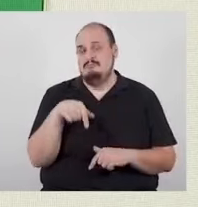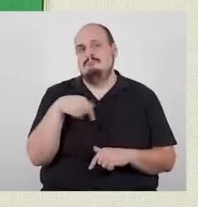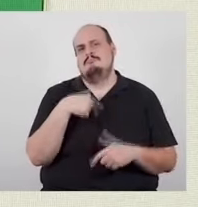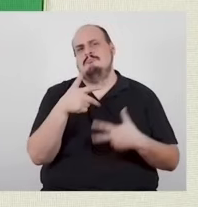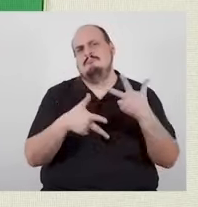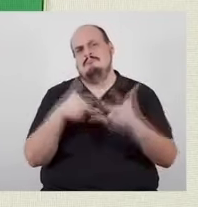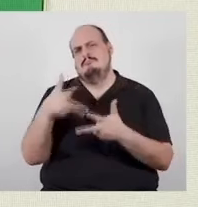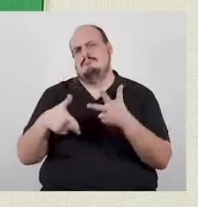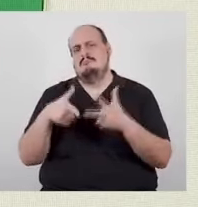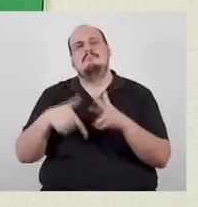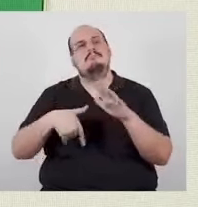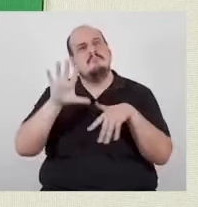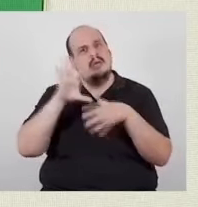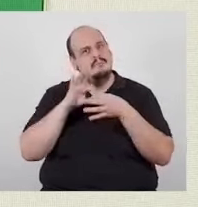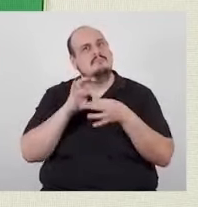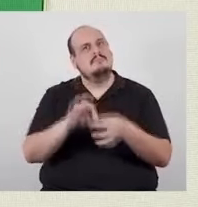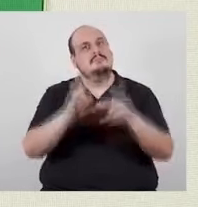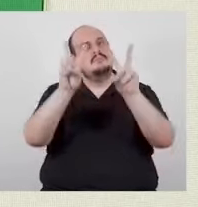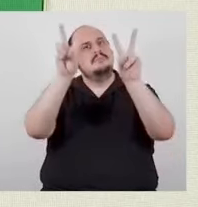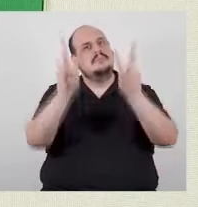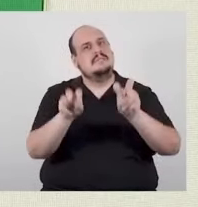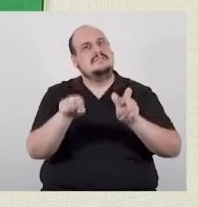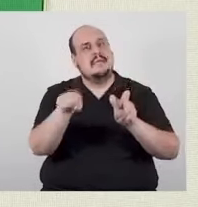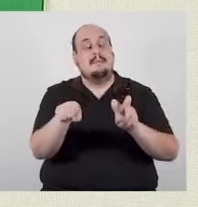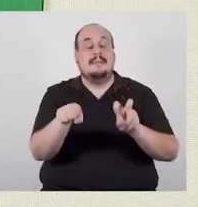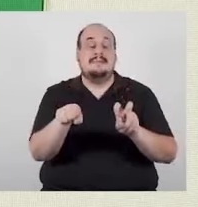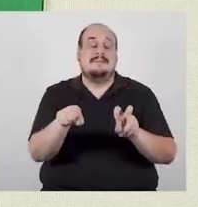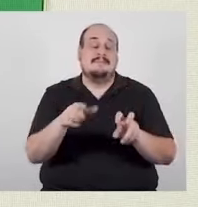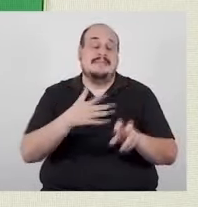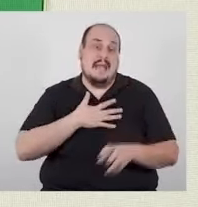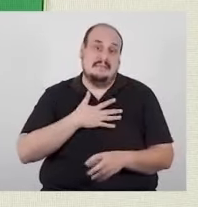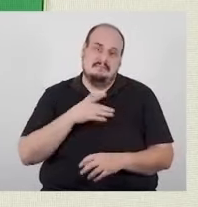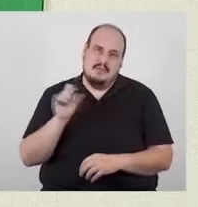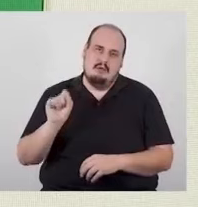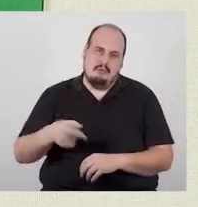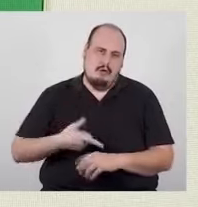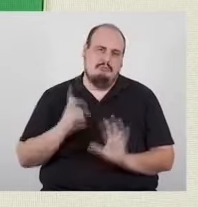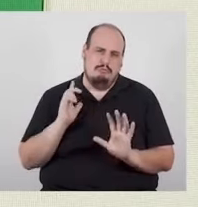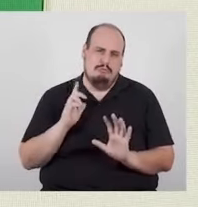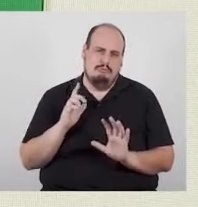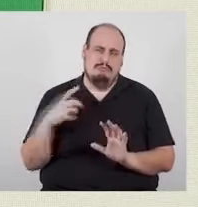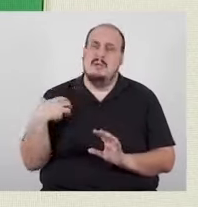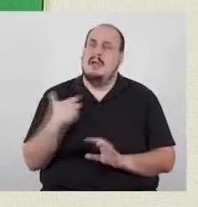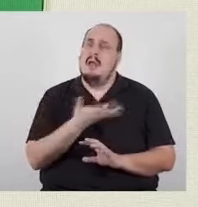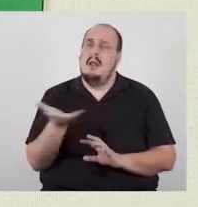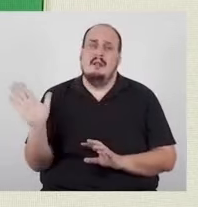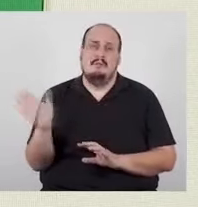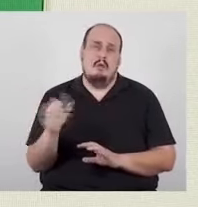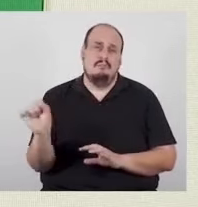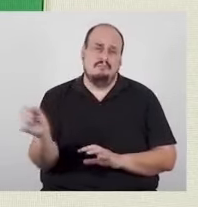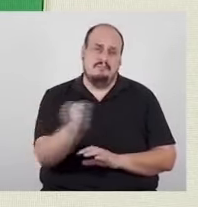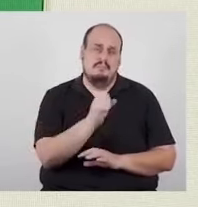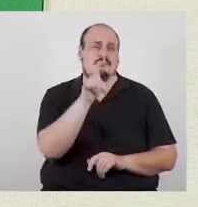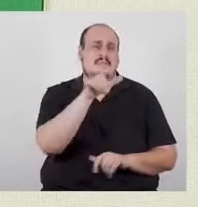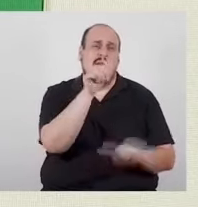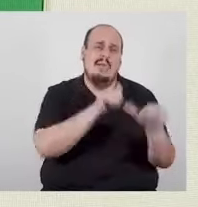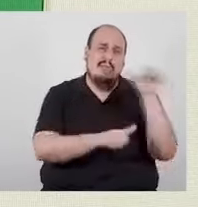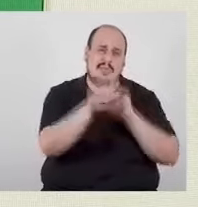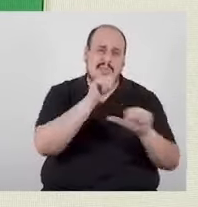hoy, va a hablar específicamente de un tema que lamentablemente también es muy común. ¿Por qué digo muy común? Porque todos los que beben,